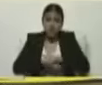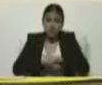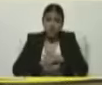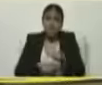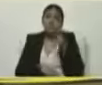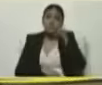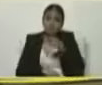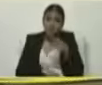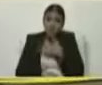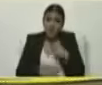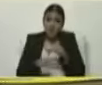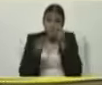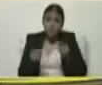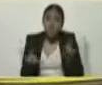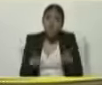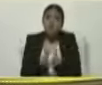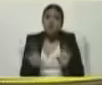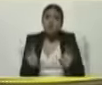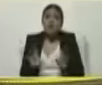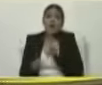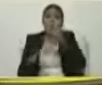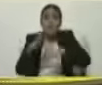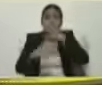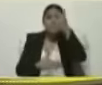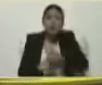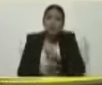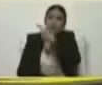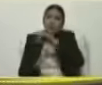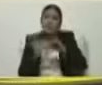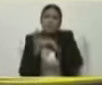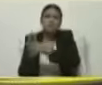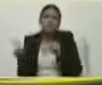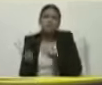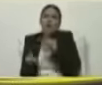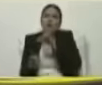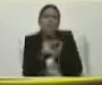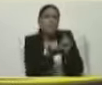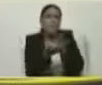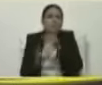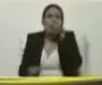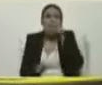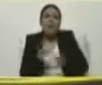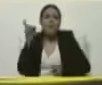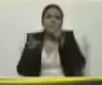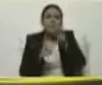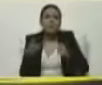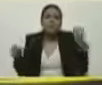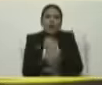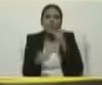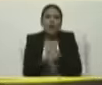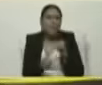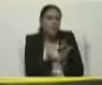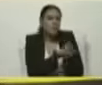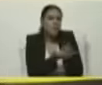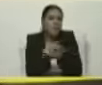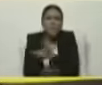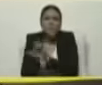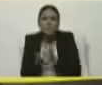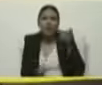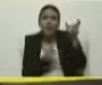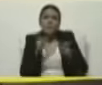fascista. En Argentina han votado 300.000 trabajadores. Todos los días votan 2, 3, 4 mil